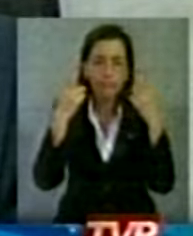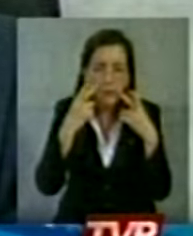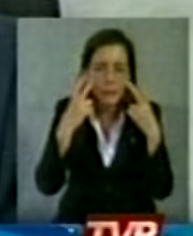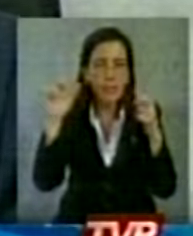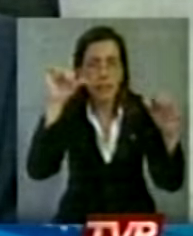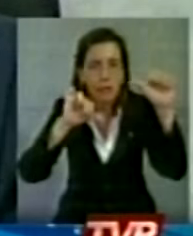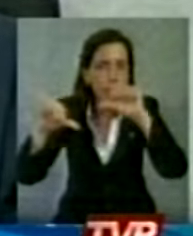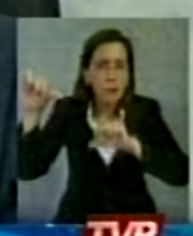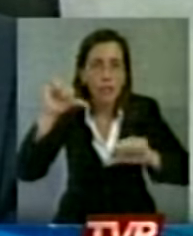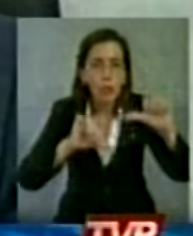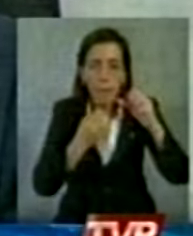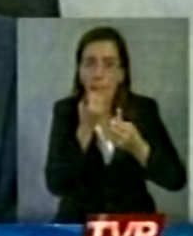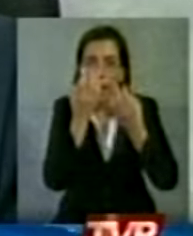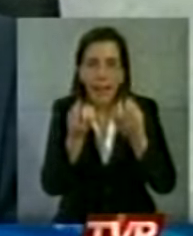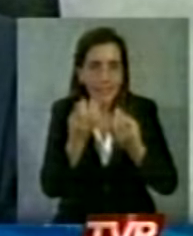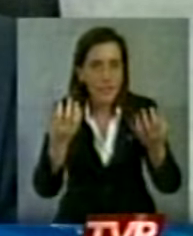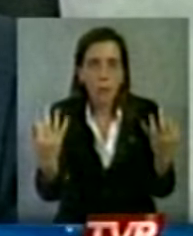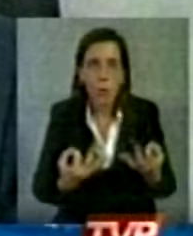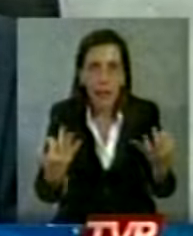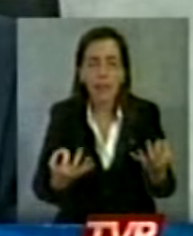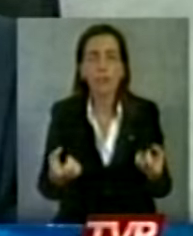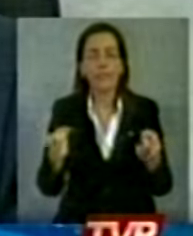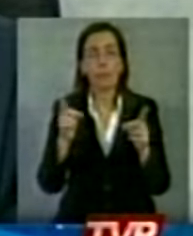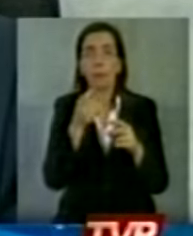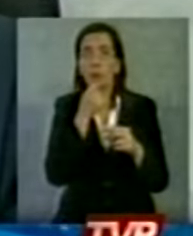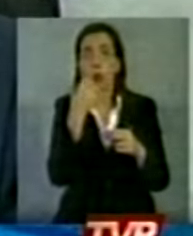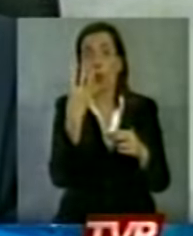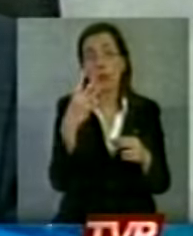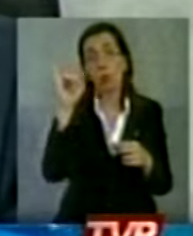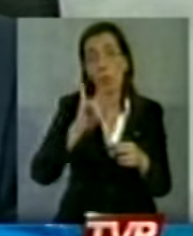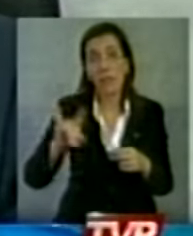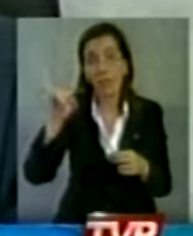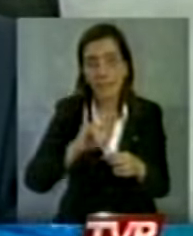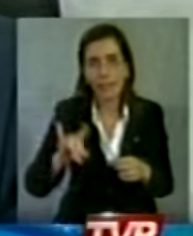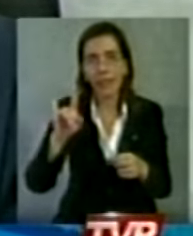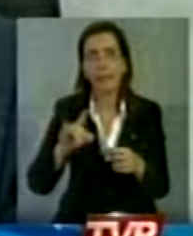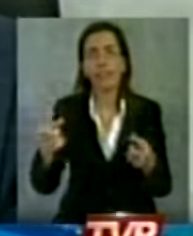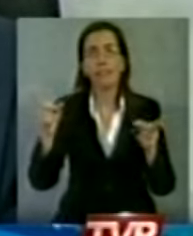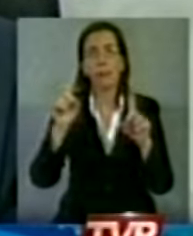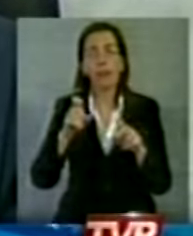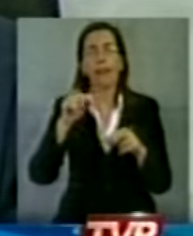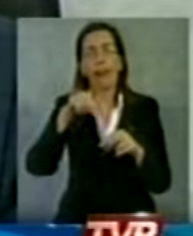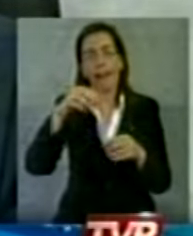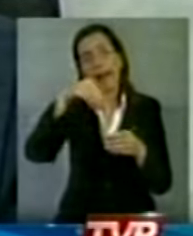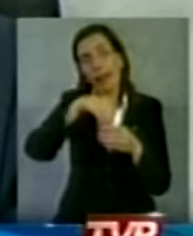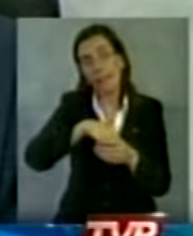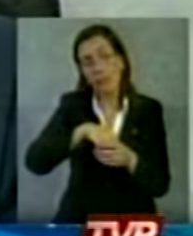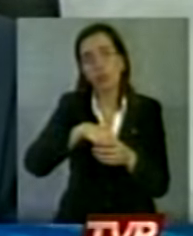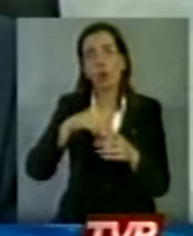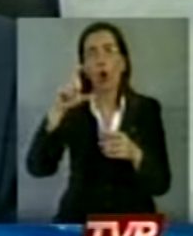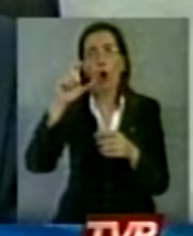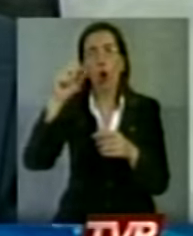investigación científica. Nuestras cuatro universidades, los institutos del CONICET, la